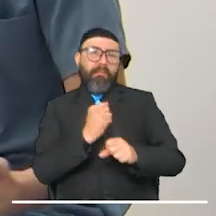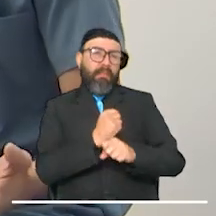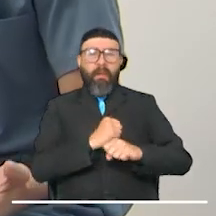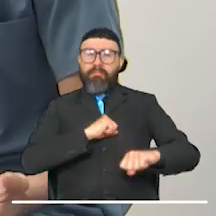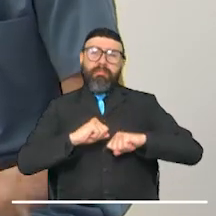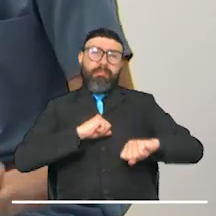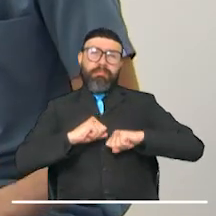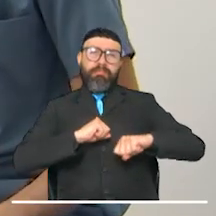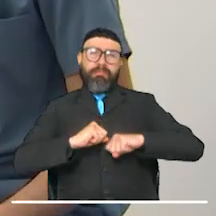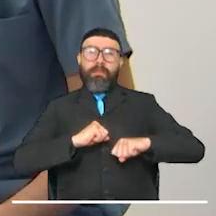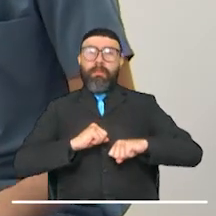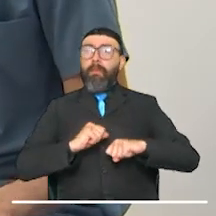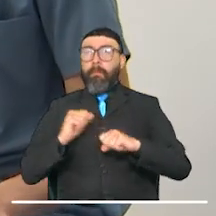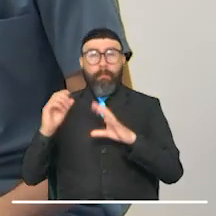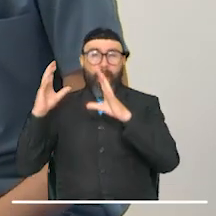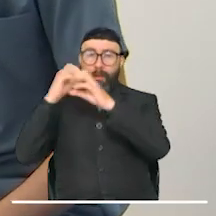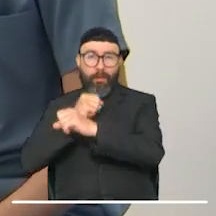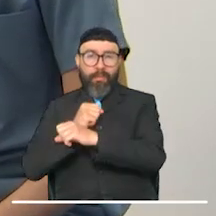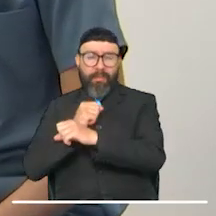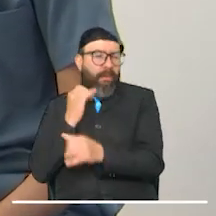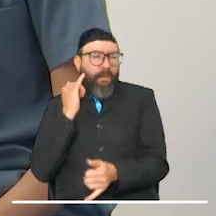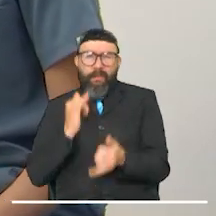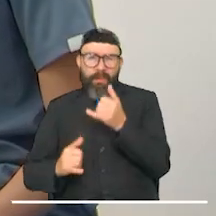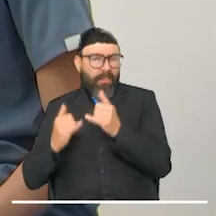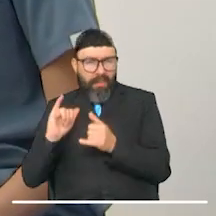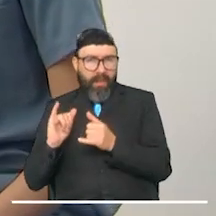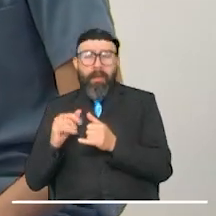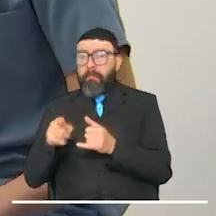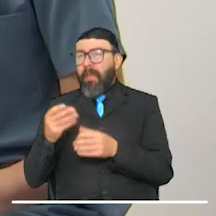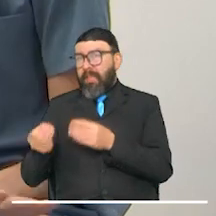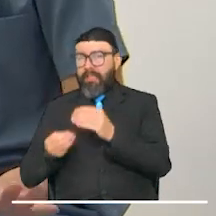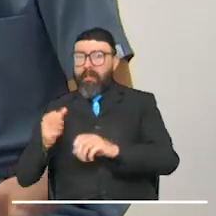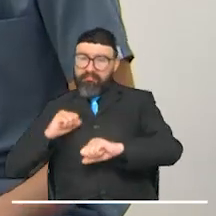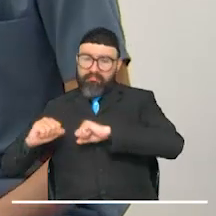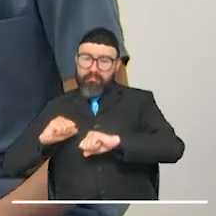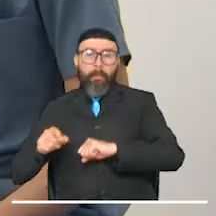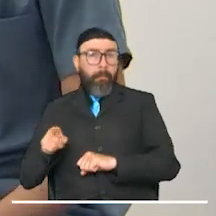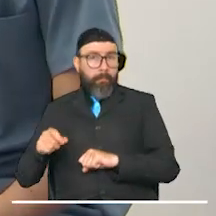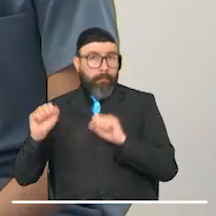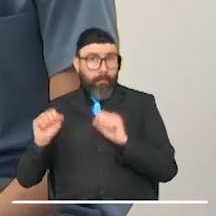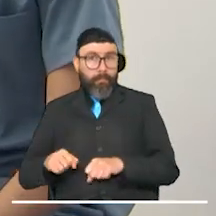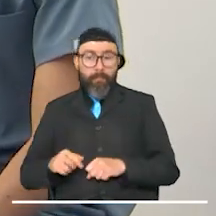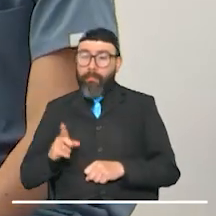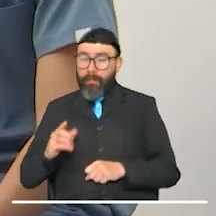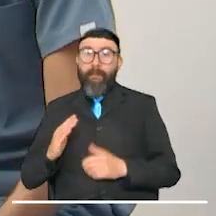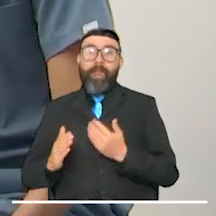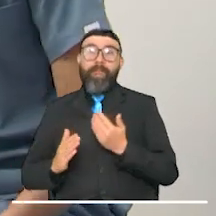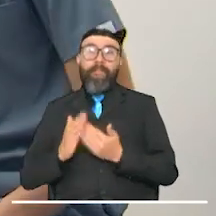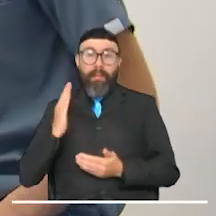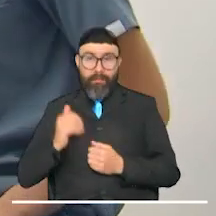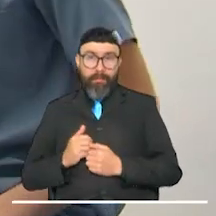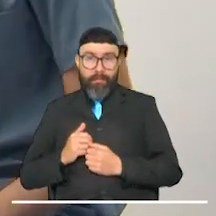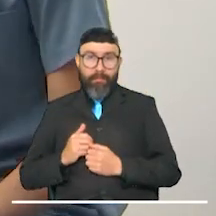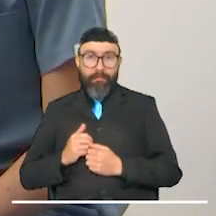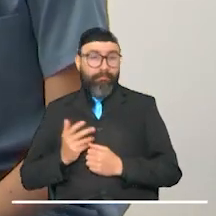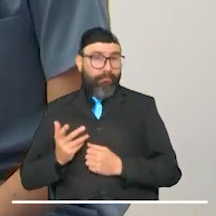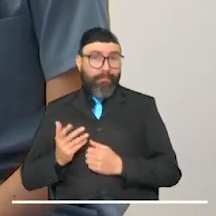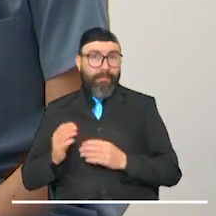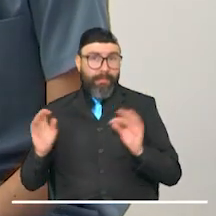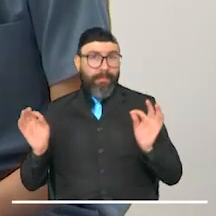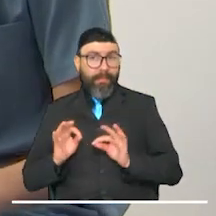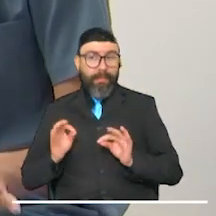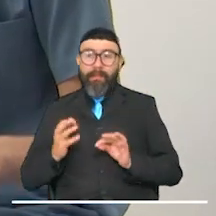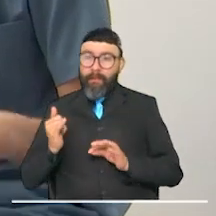y en la noche cuando terminan la jornada que ya sea van a costar es muy sencillo es muy fácil